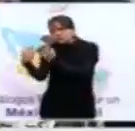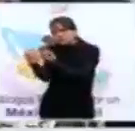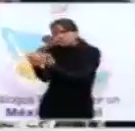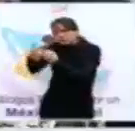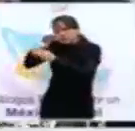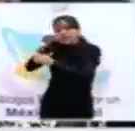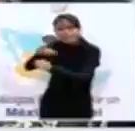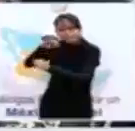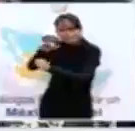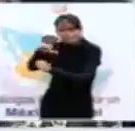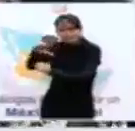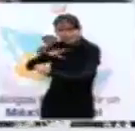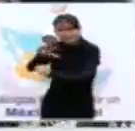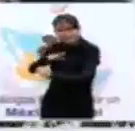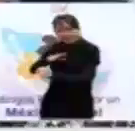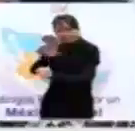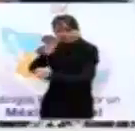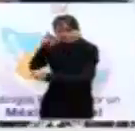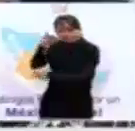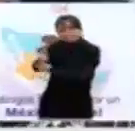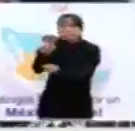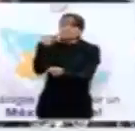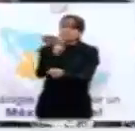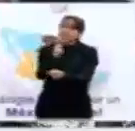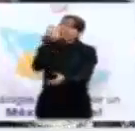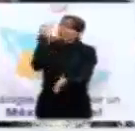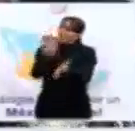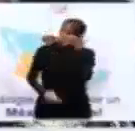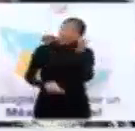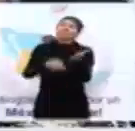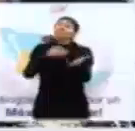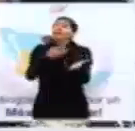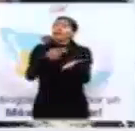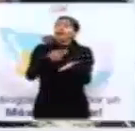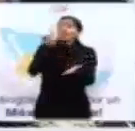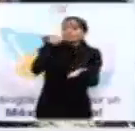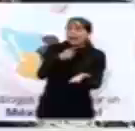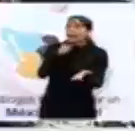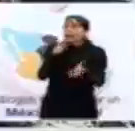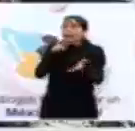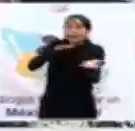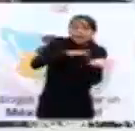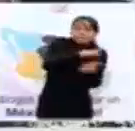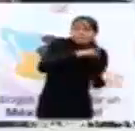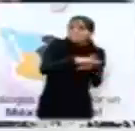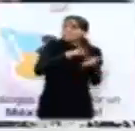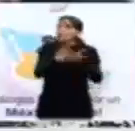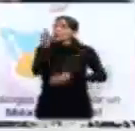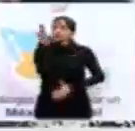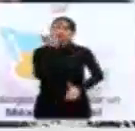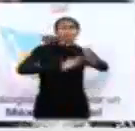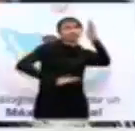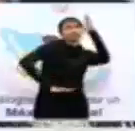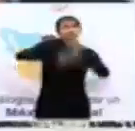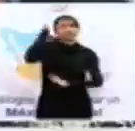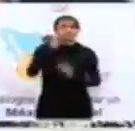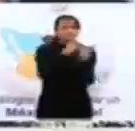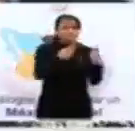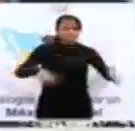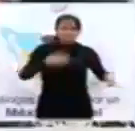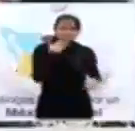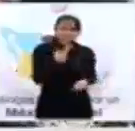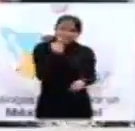perspectiva productiva. Y cuando nos aproximamos desde la perspectiva social, lo que damos es un ingreso o un apoyo